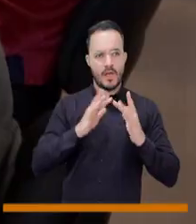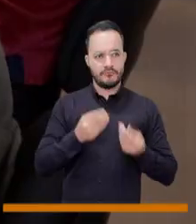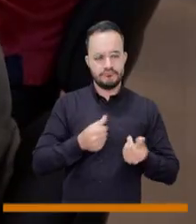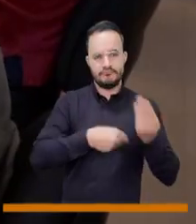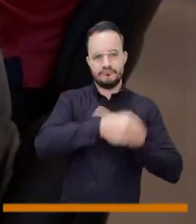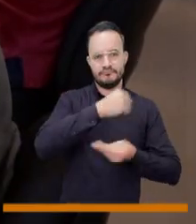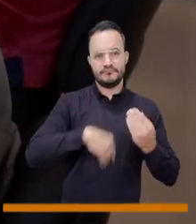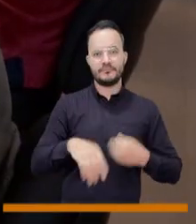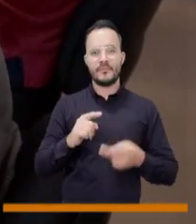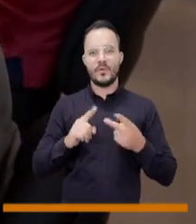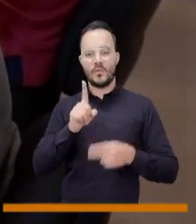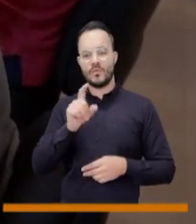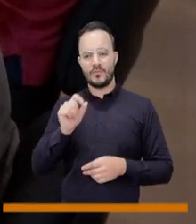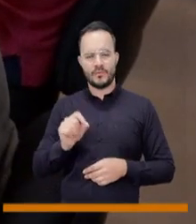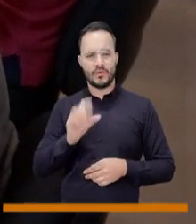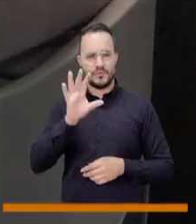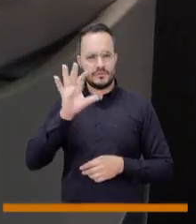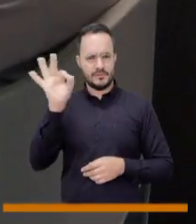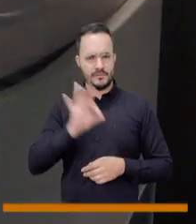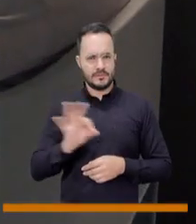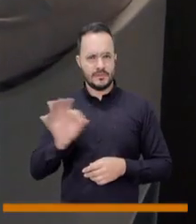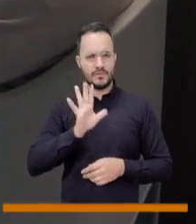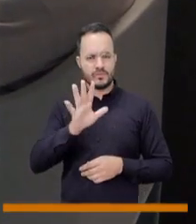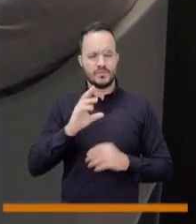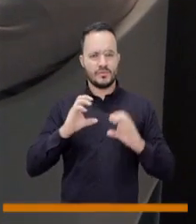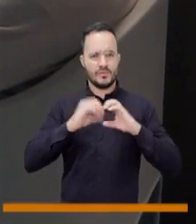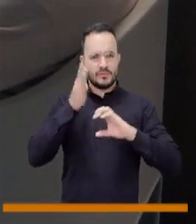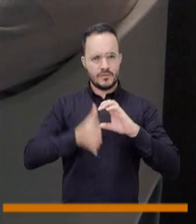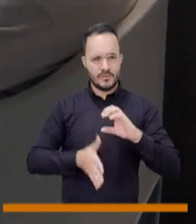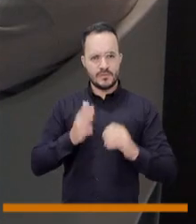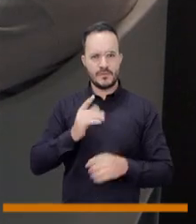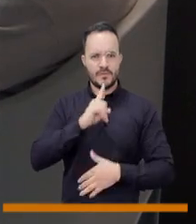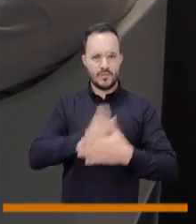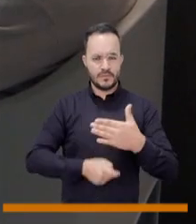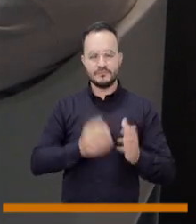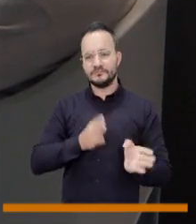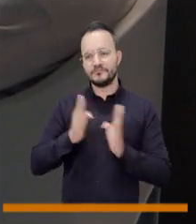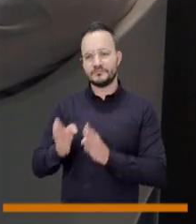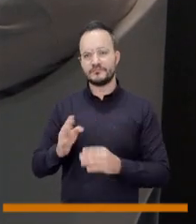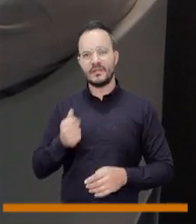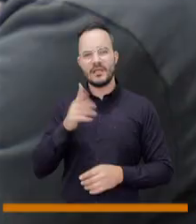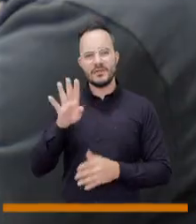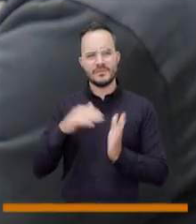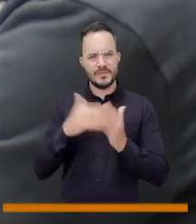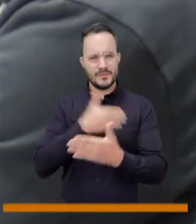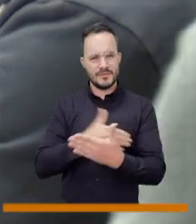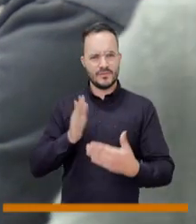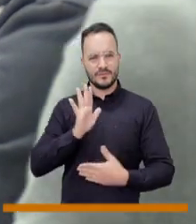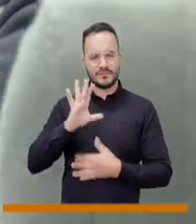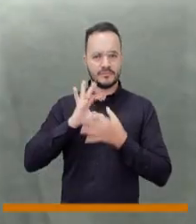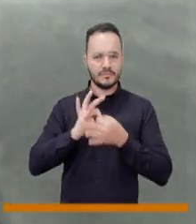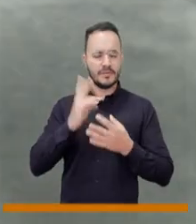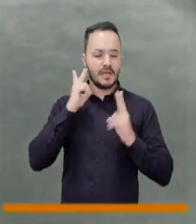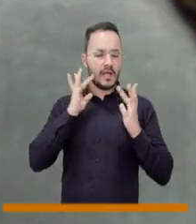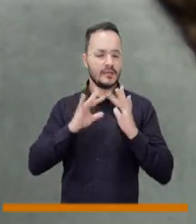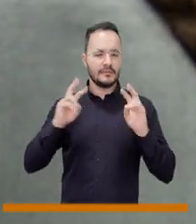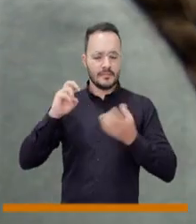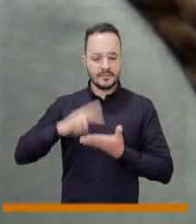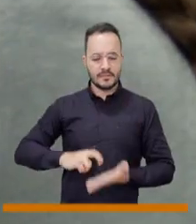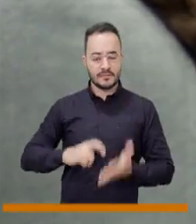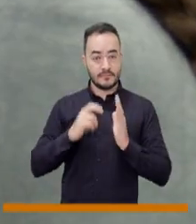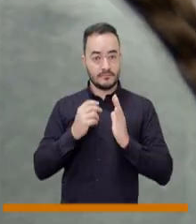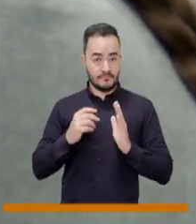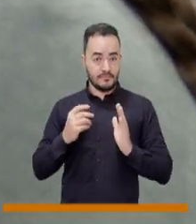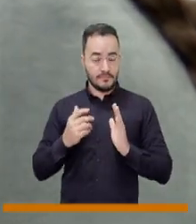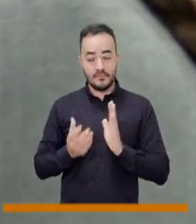el 5% de industria y comercio y la estampilla de 14 mil millones de pesos para ciencia, tecnología e innovación.